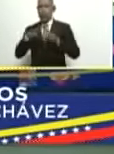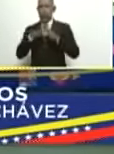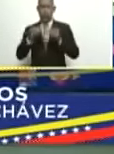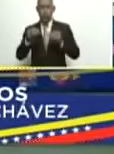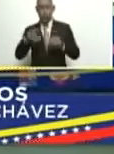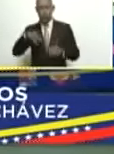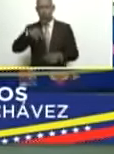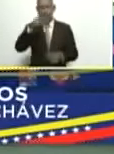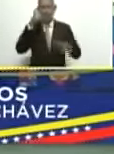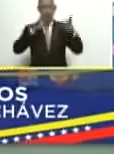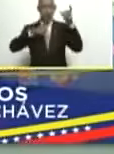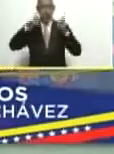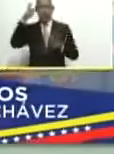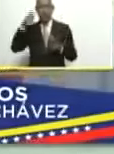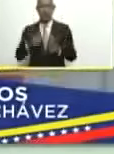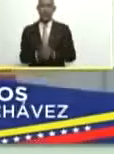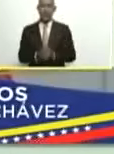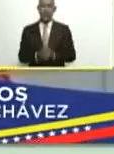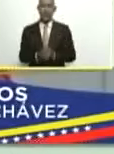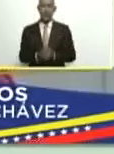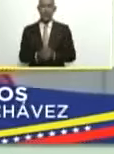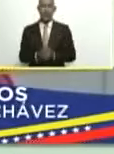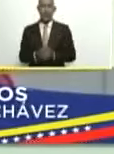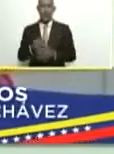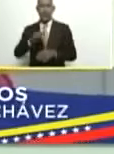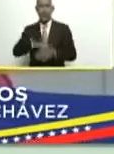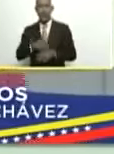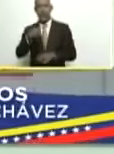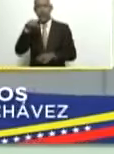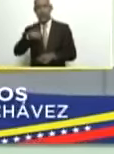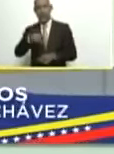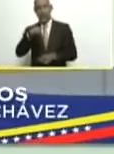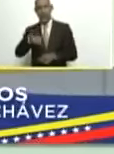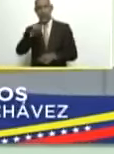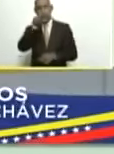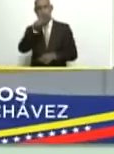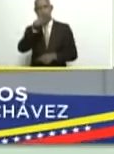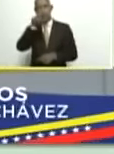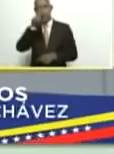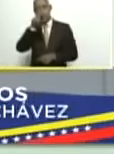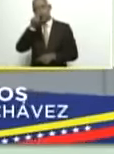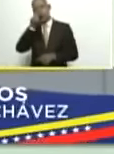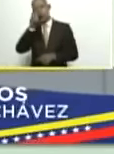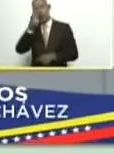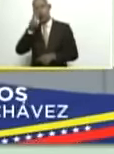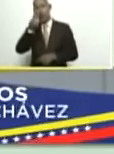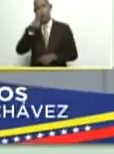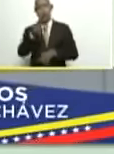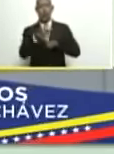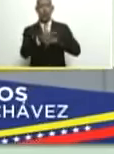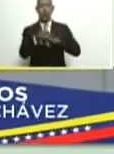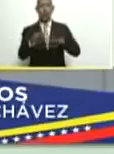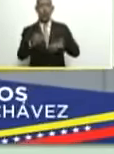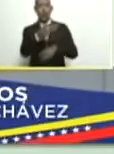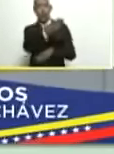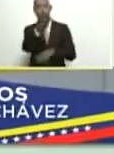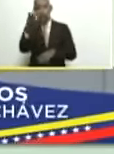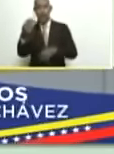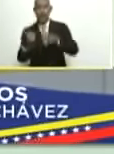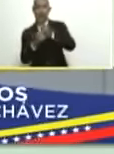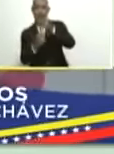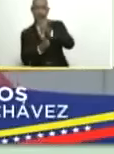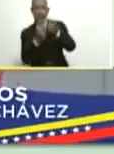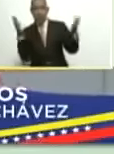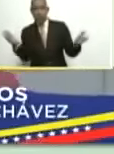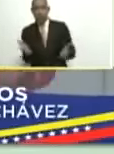Chávez y estamos avanzando, porque en estos 132 municipios, ustedes en la base motivaron a sus vecinos y a